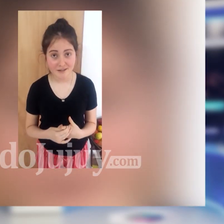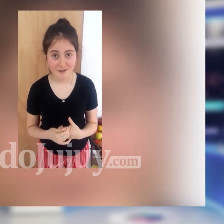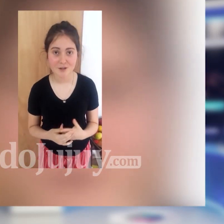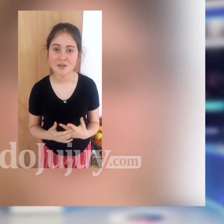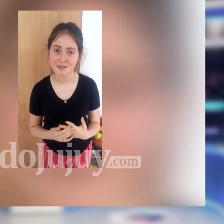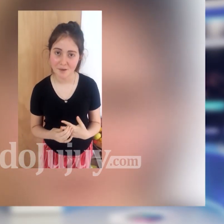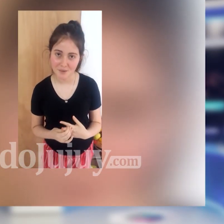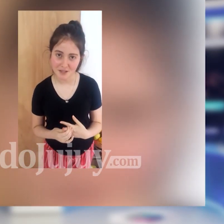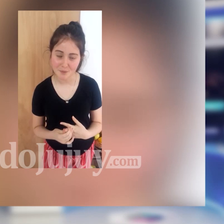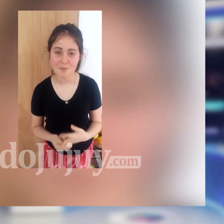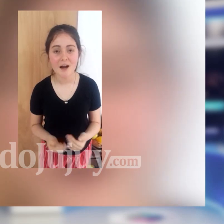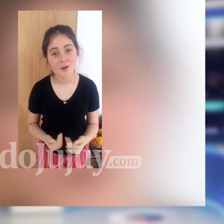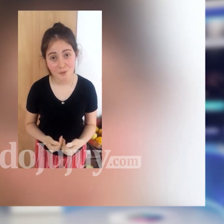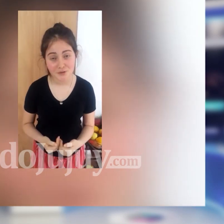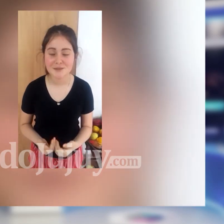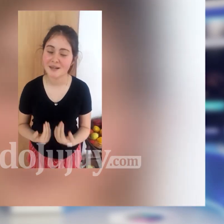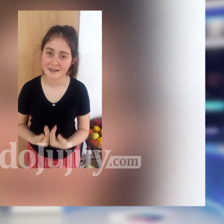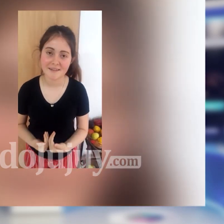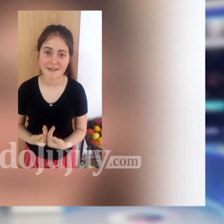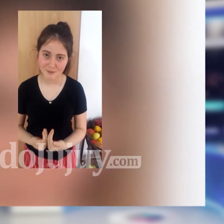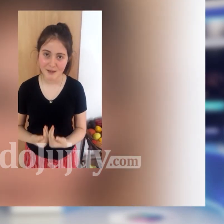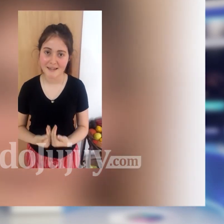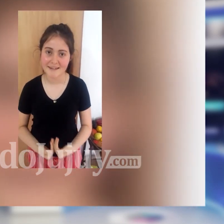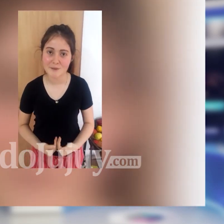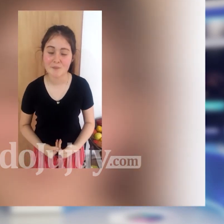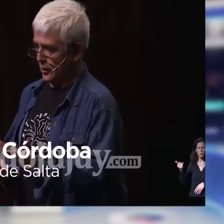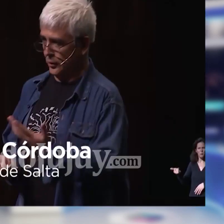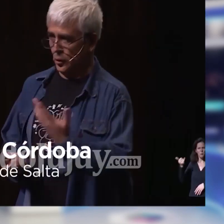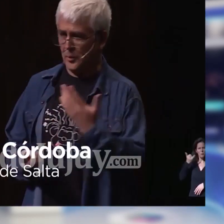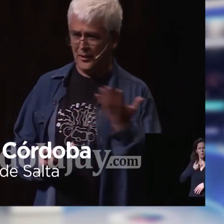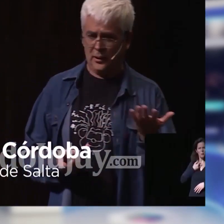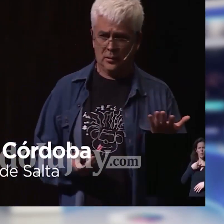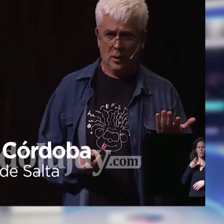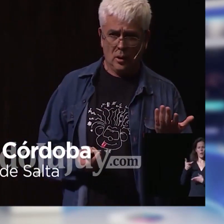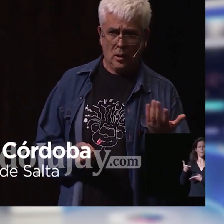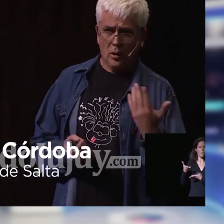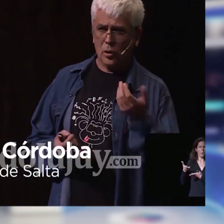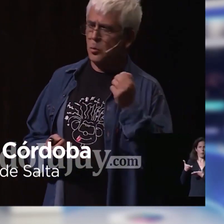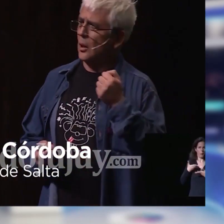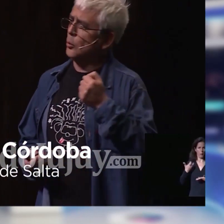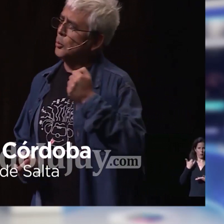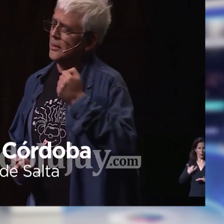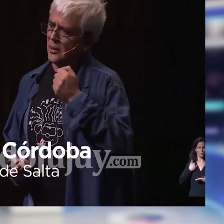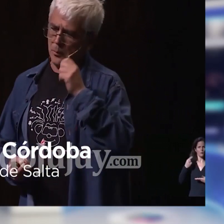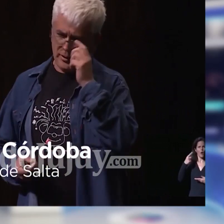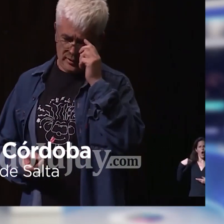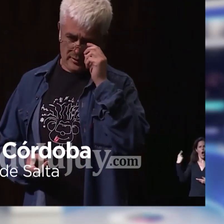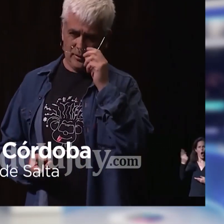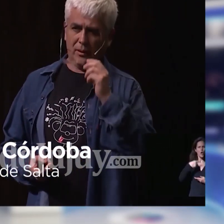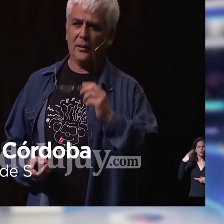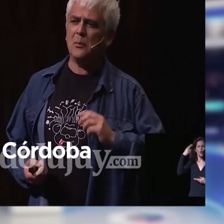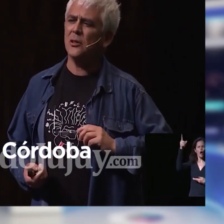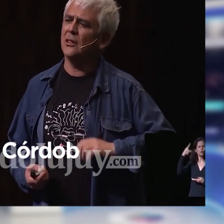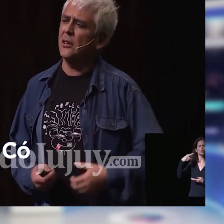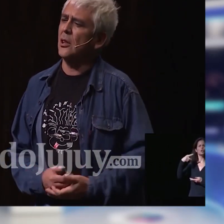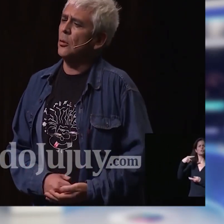provincia que más lo tiene y gracias a Daniel. Cami. Creo que sí. No, perdón. Continúa. No, discúlpame. Creo que todos los chicos que